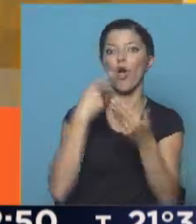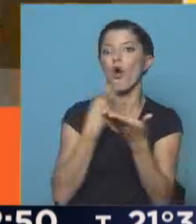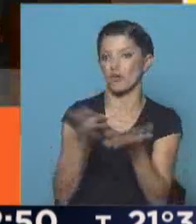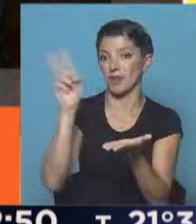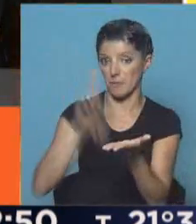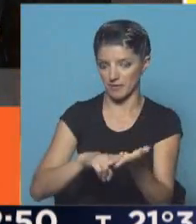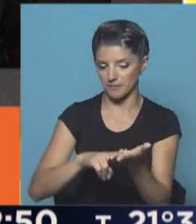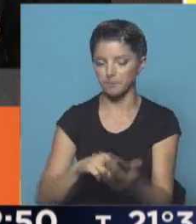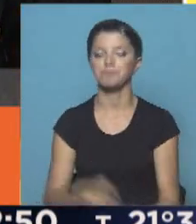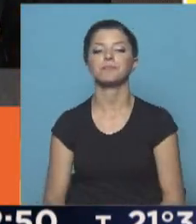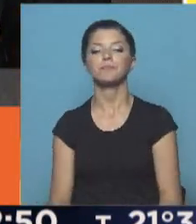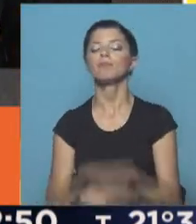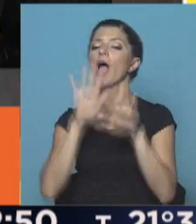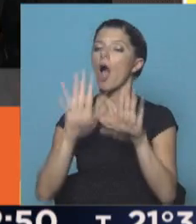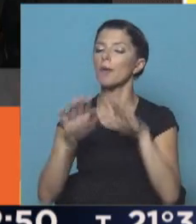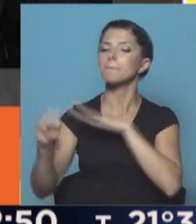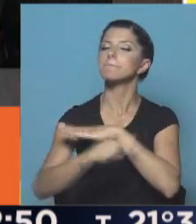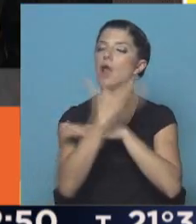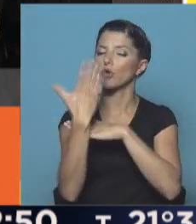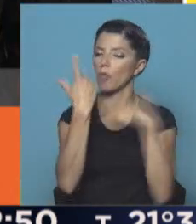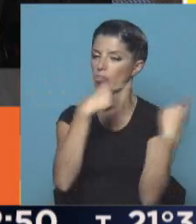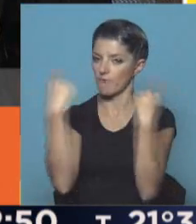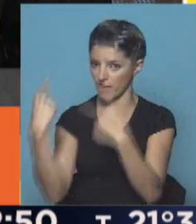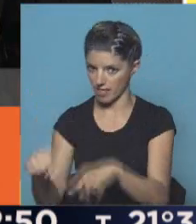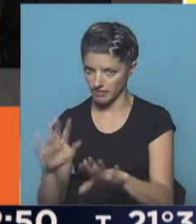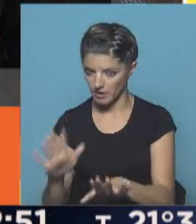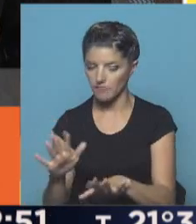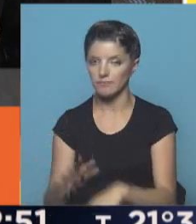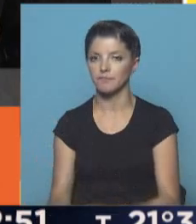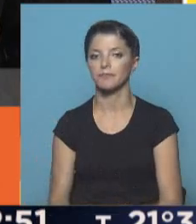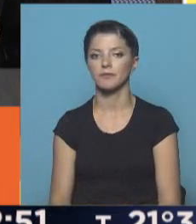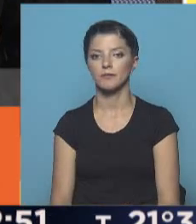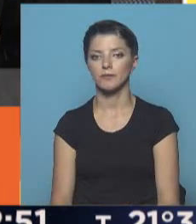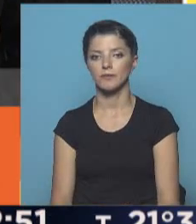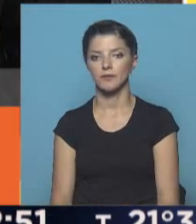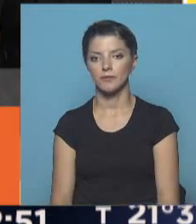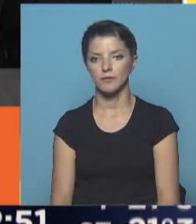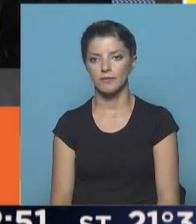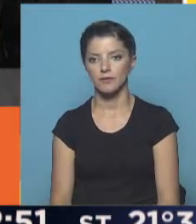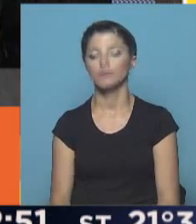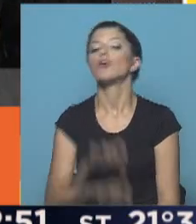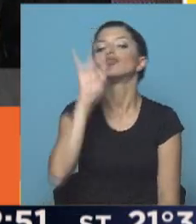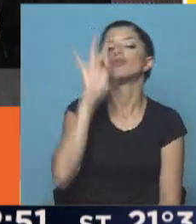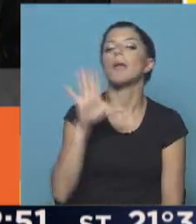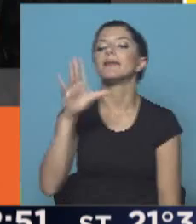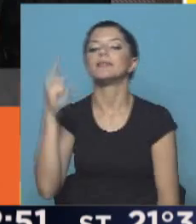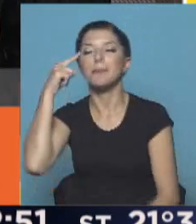caso de Mercosur es más complejo, porque aquí además no se puede considerar solamente el factor político, hay un factor